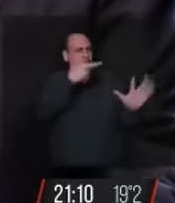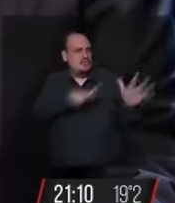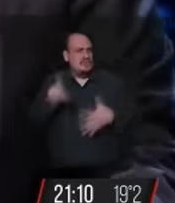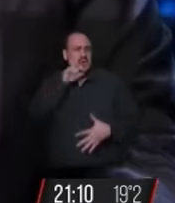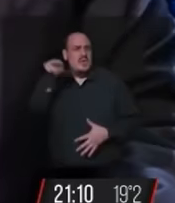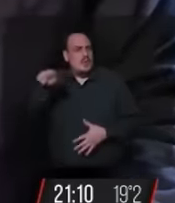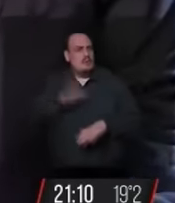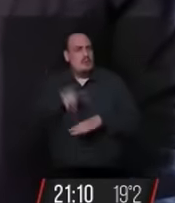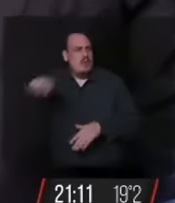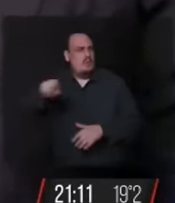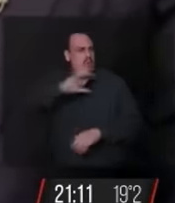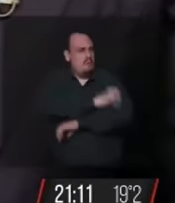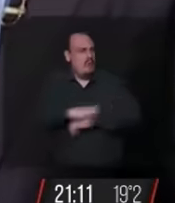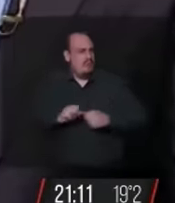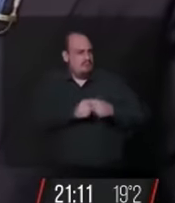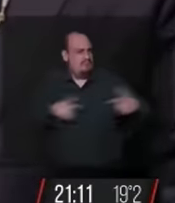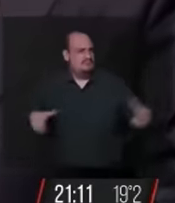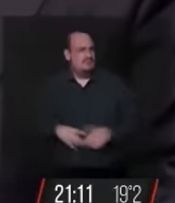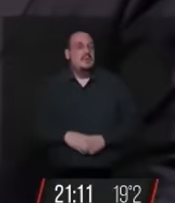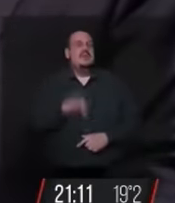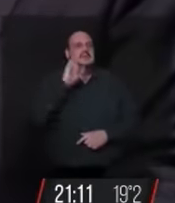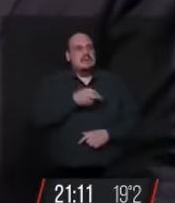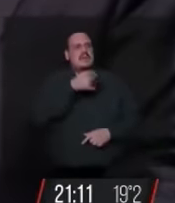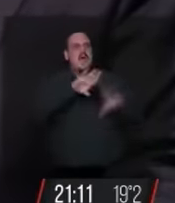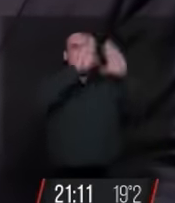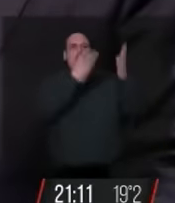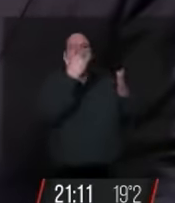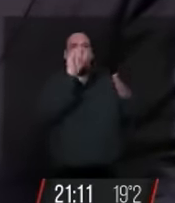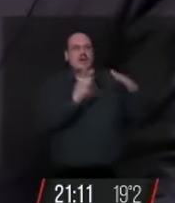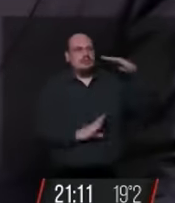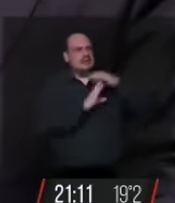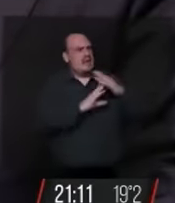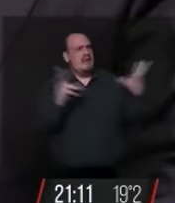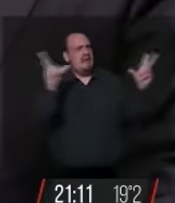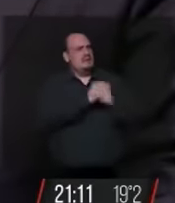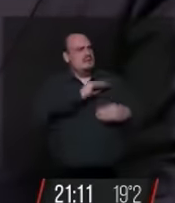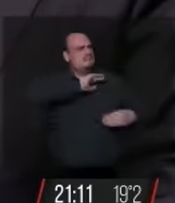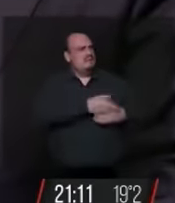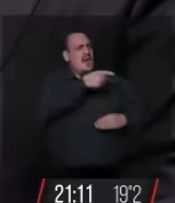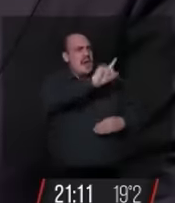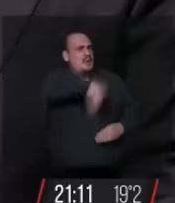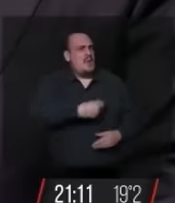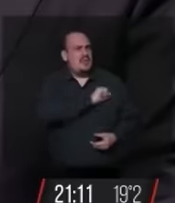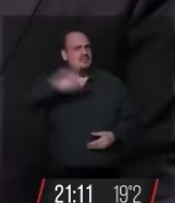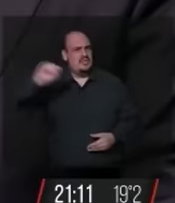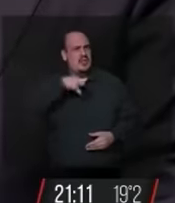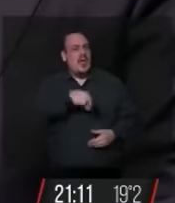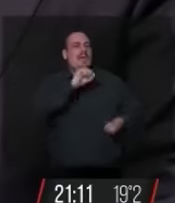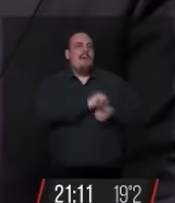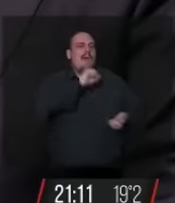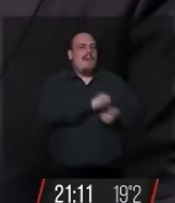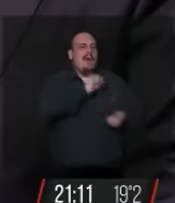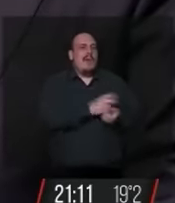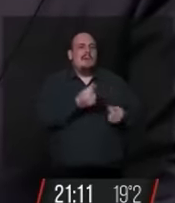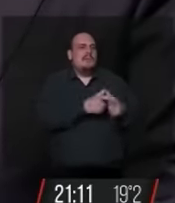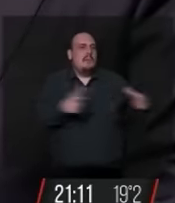generaste. Después, digamos, ¿sabes qué? Sí, voy a terminar con el Banco Central, porque el Banco Central es el origen de la inflación, es decir, es la maquinita. ¿Sabes por